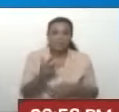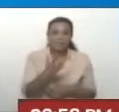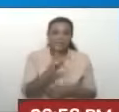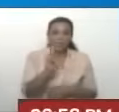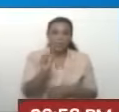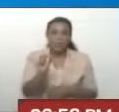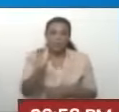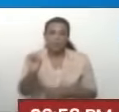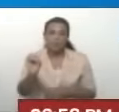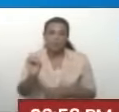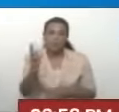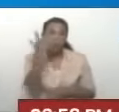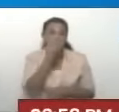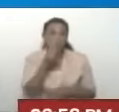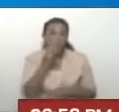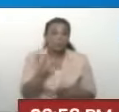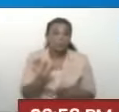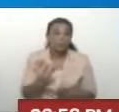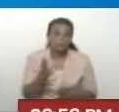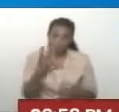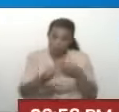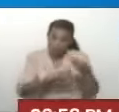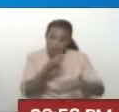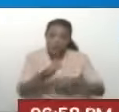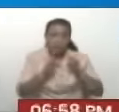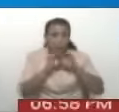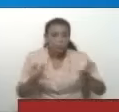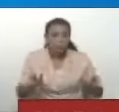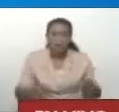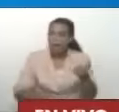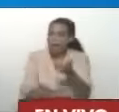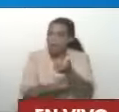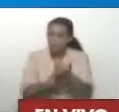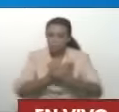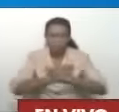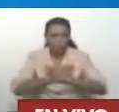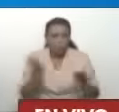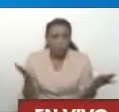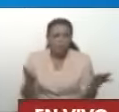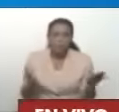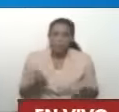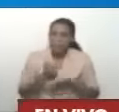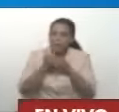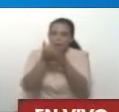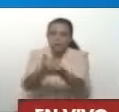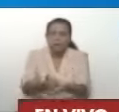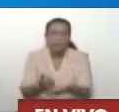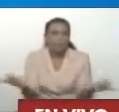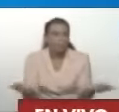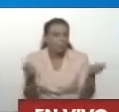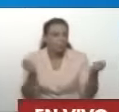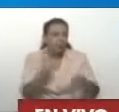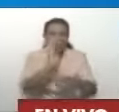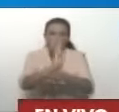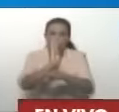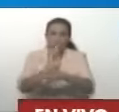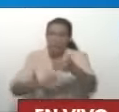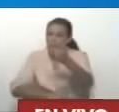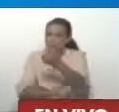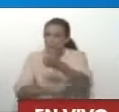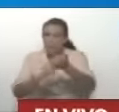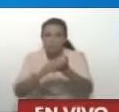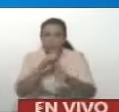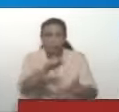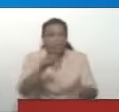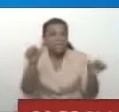3.0 con la juventud. Háganlo y cuenten con todo mi apoyo para ayudarlo, para respaldarlo y para